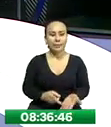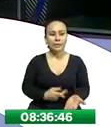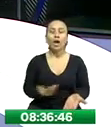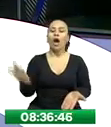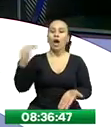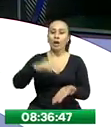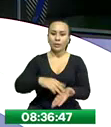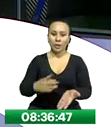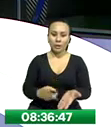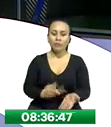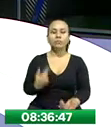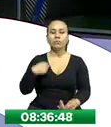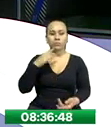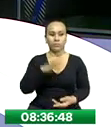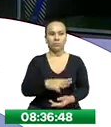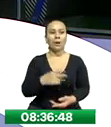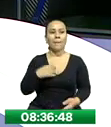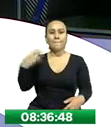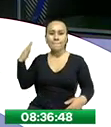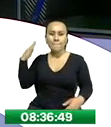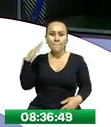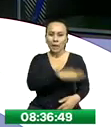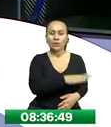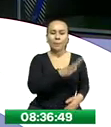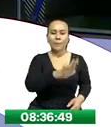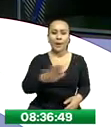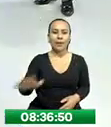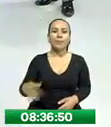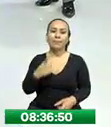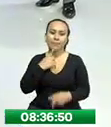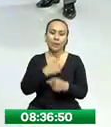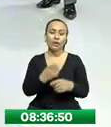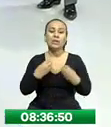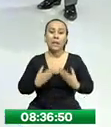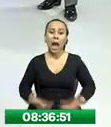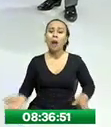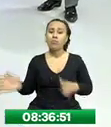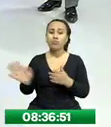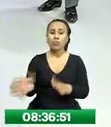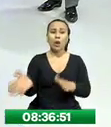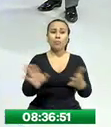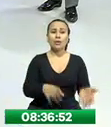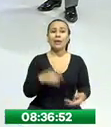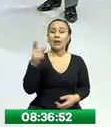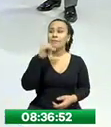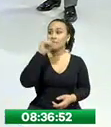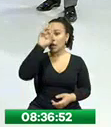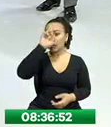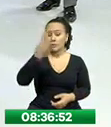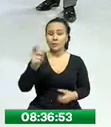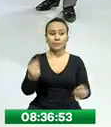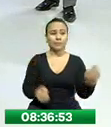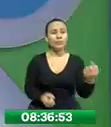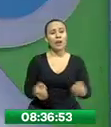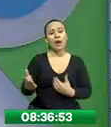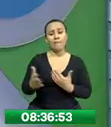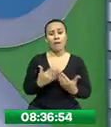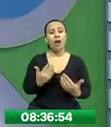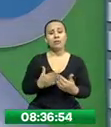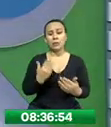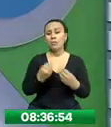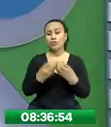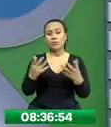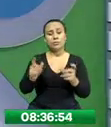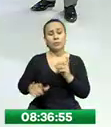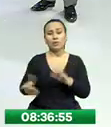la próxima vez, ahora me desquito, ahora me paso los pares. Por eso las carreteras se tiñen de sangre, por eso, lamentablemente, por la irresponsabilidad con mucha facilidad, de ciertos conductores. Con mucha